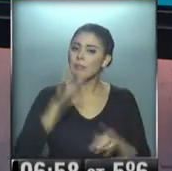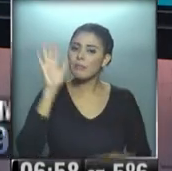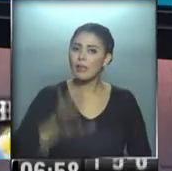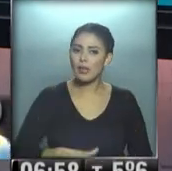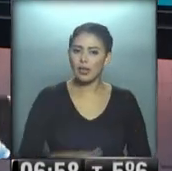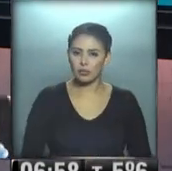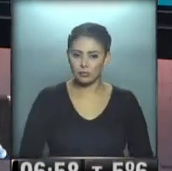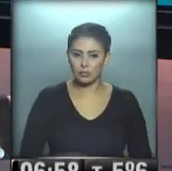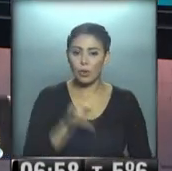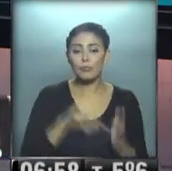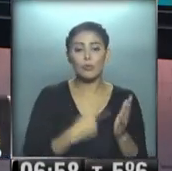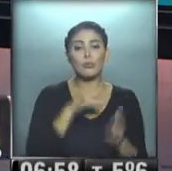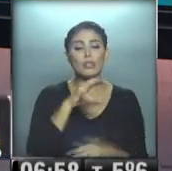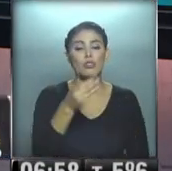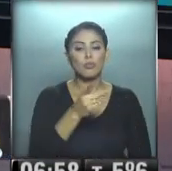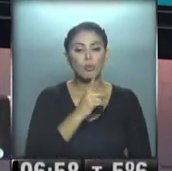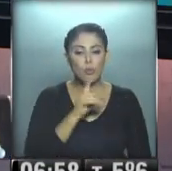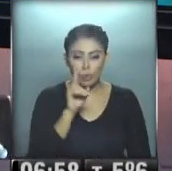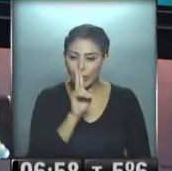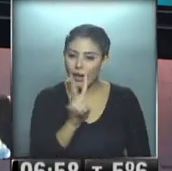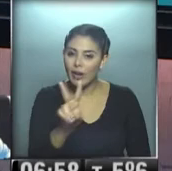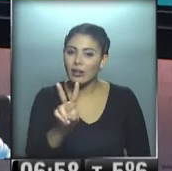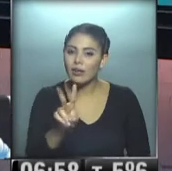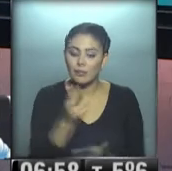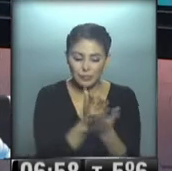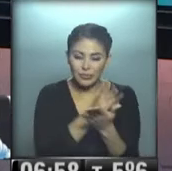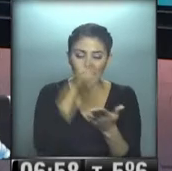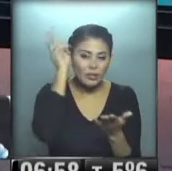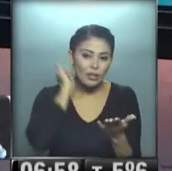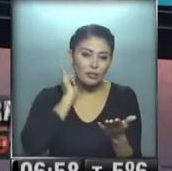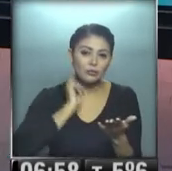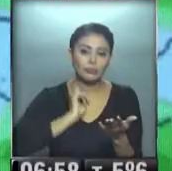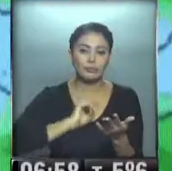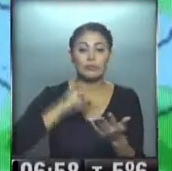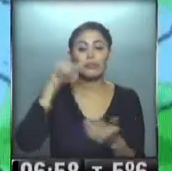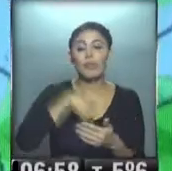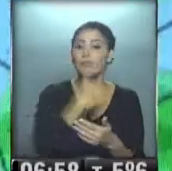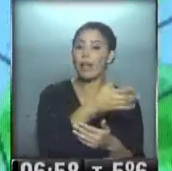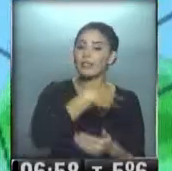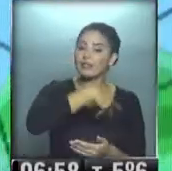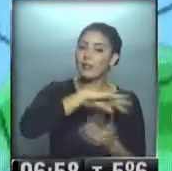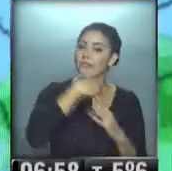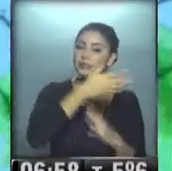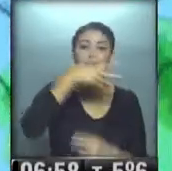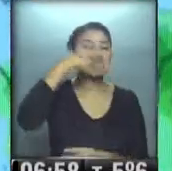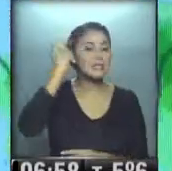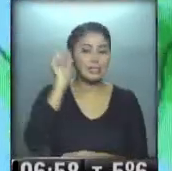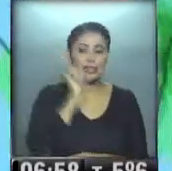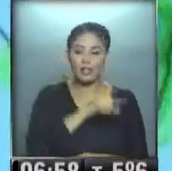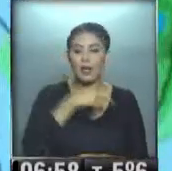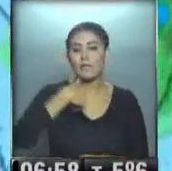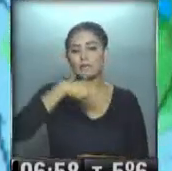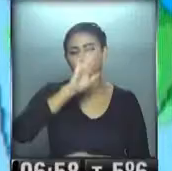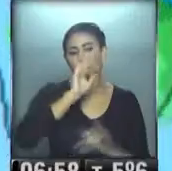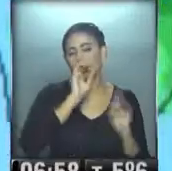Cuyo, pero en Chubut ahí vemos que en la zona cordillerana, especialmente del lado de nuestros vecinos, de los chilenos, va a